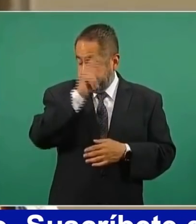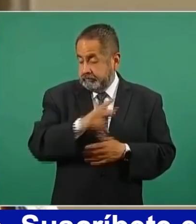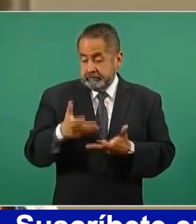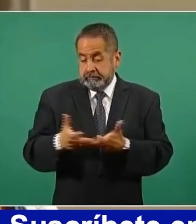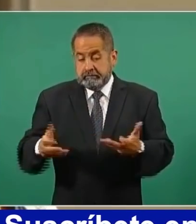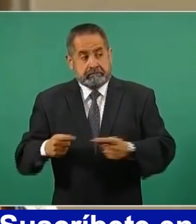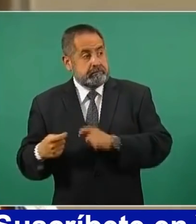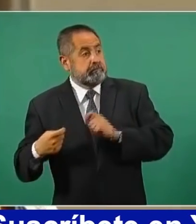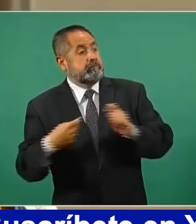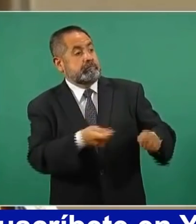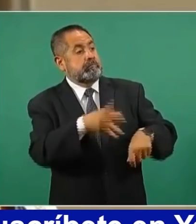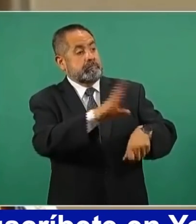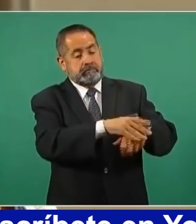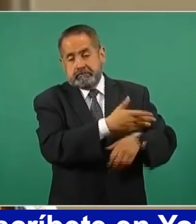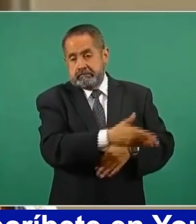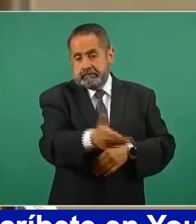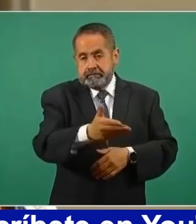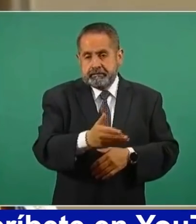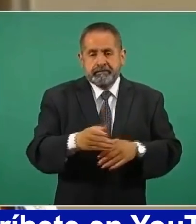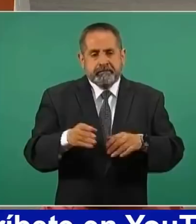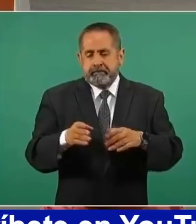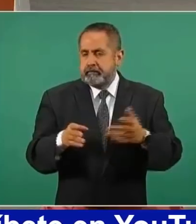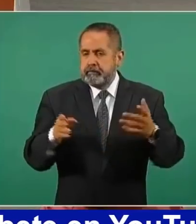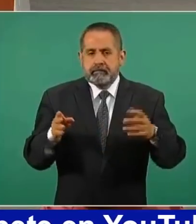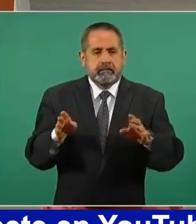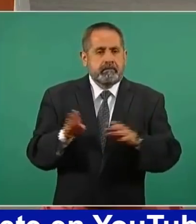patrio como lo hicieron